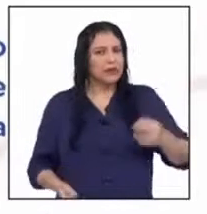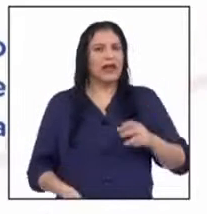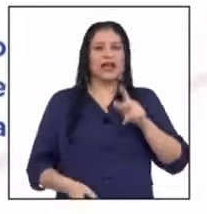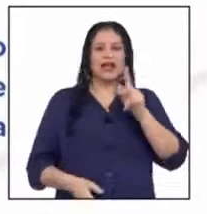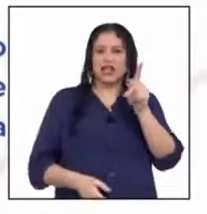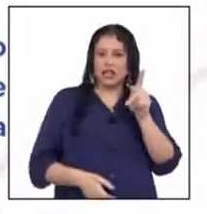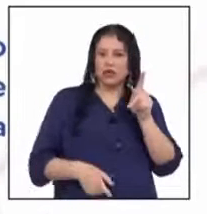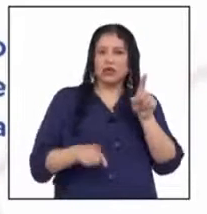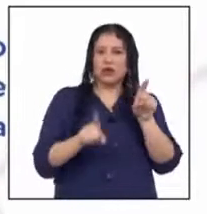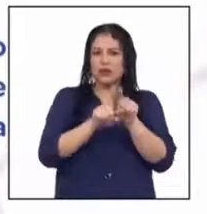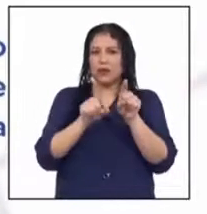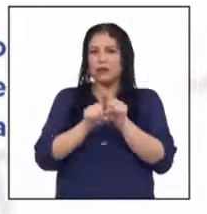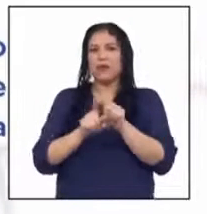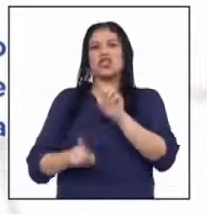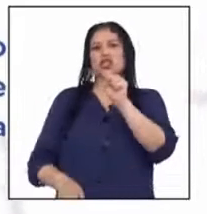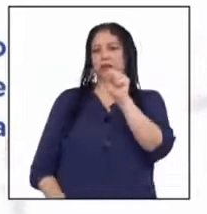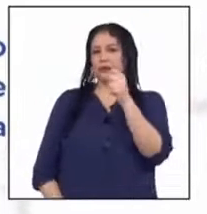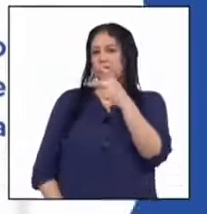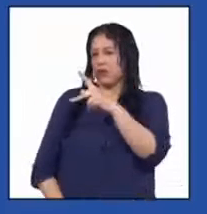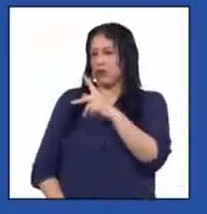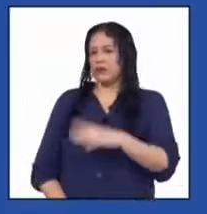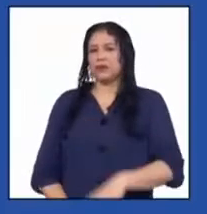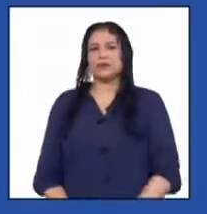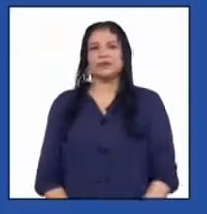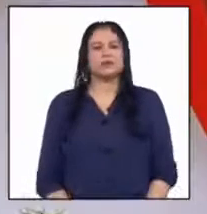y Shipibo-Conibo.